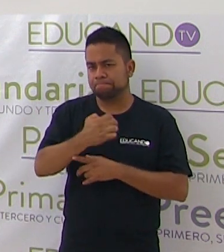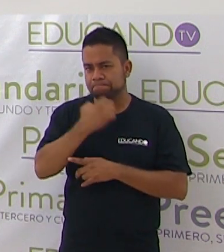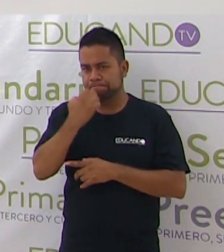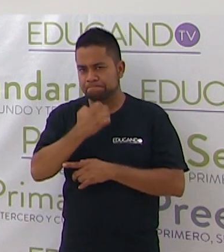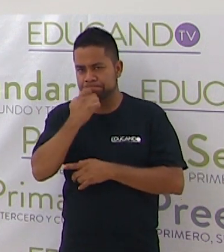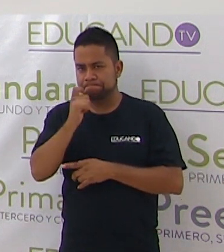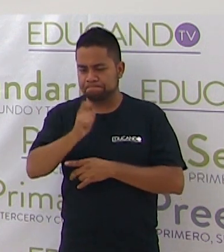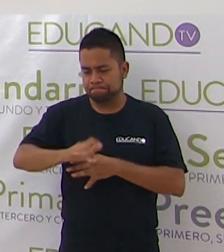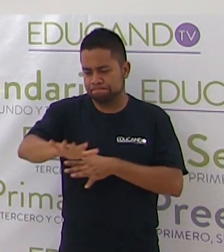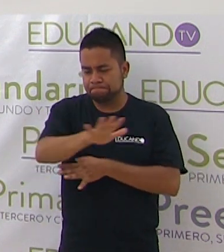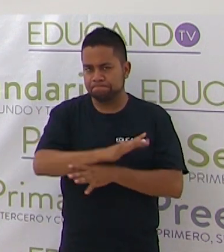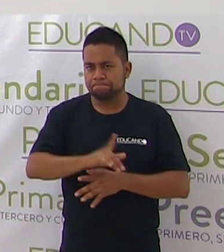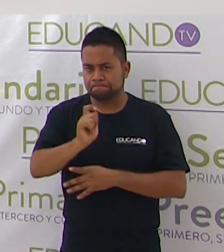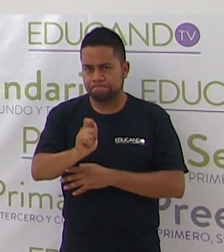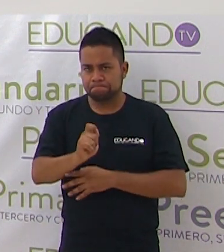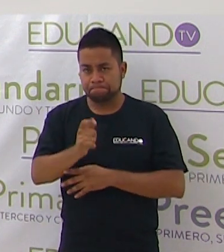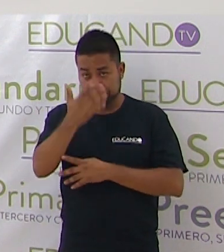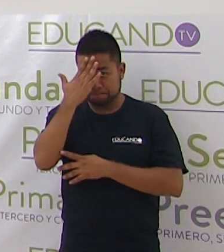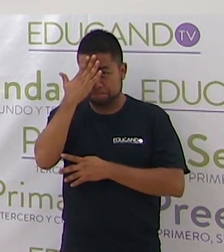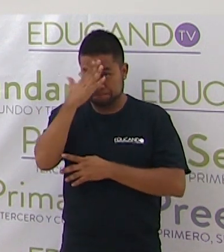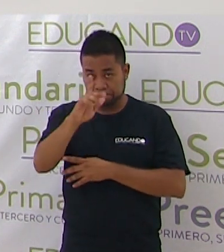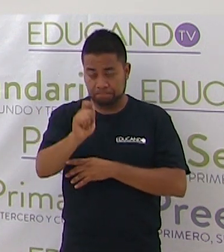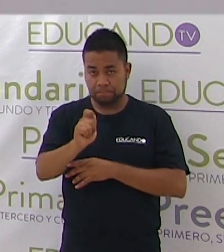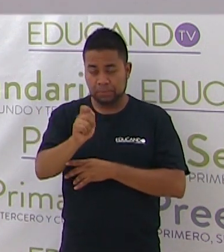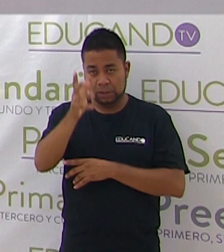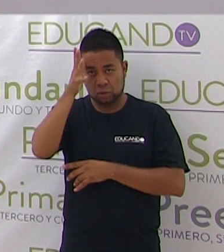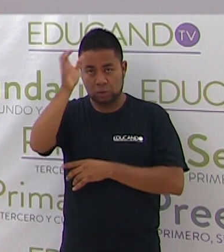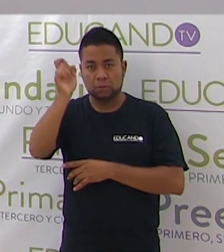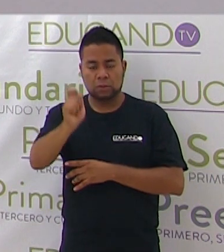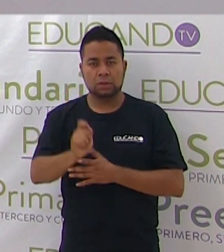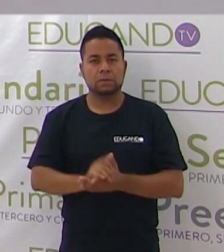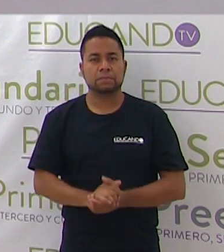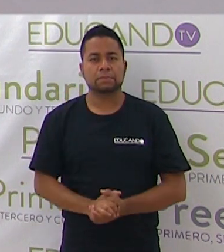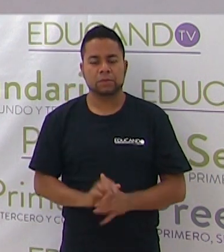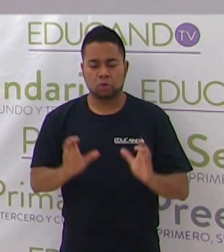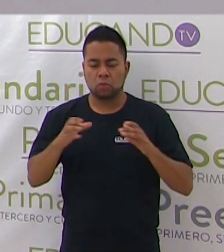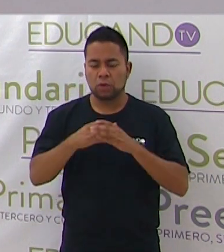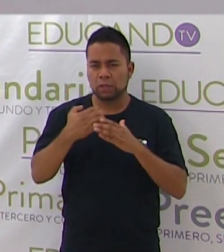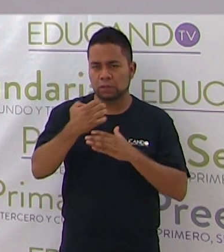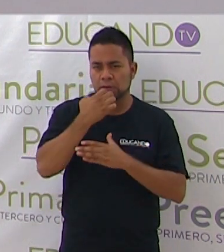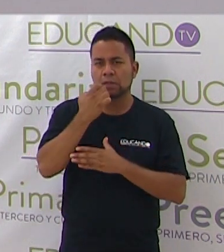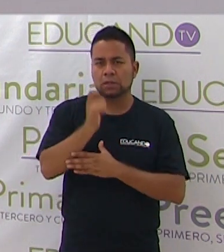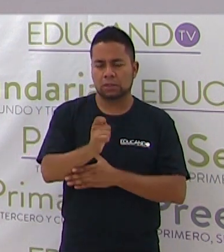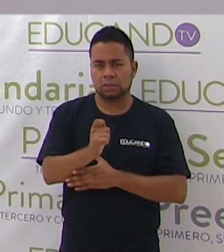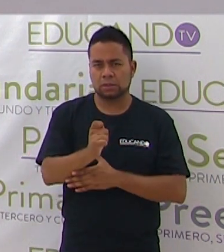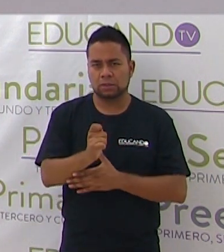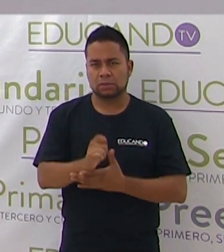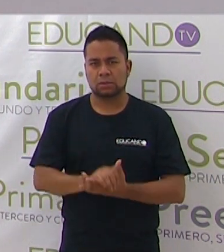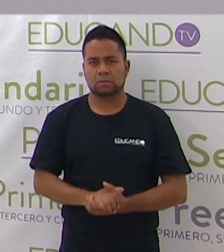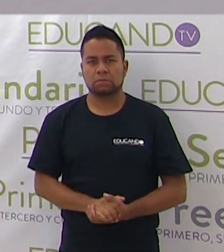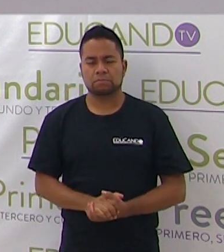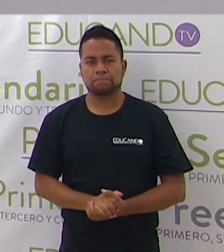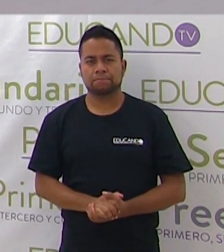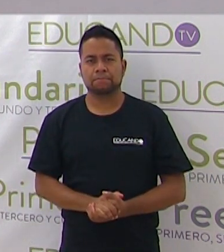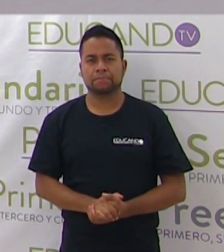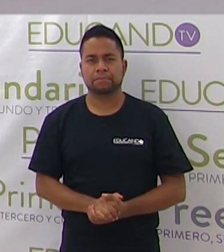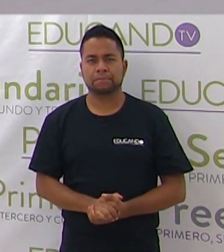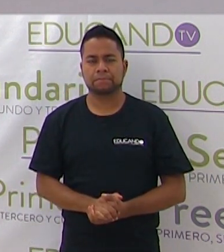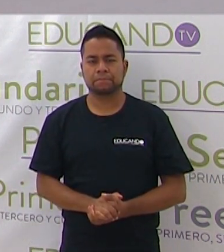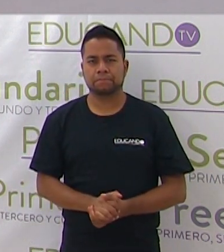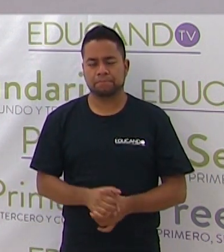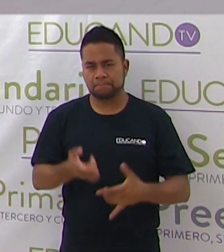escuchado ese concepto, ¿verdad? Bueno, la comunidad escolar involucra